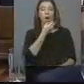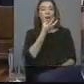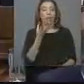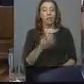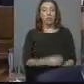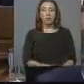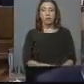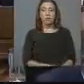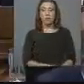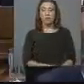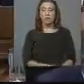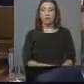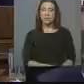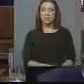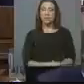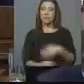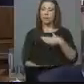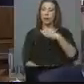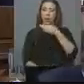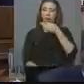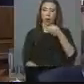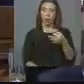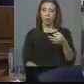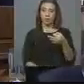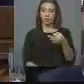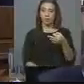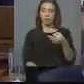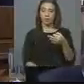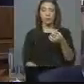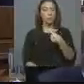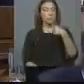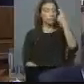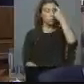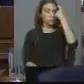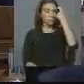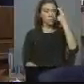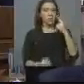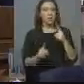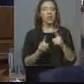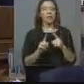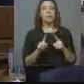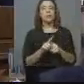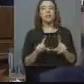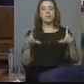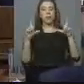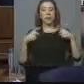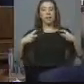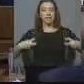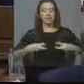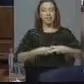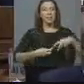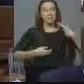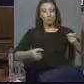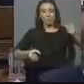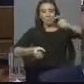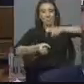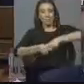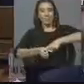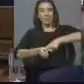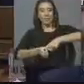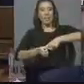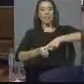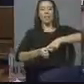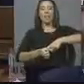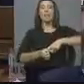poner énfasis. Quiero plantear desde ya que consideramos que la titularidad sindical y la obligatoriedad de pertenecer a un sindicato